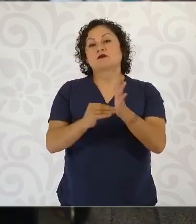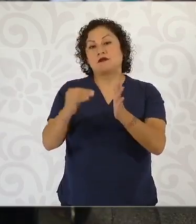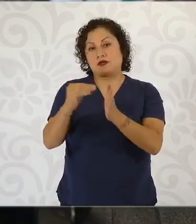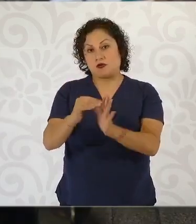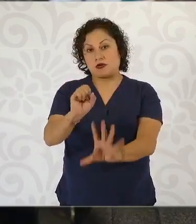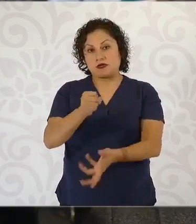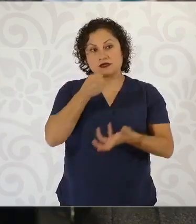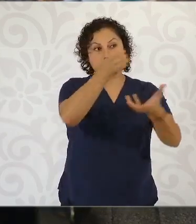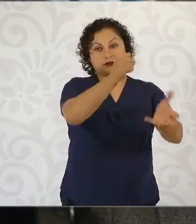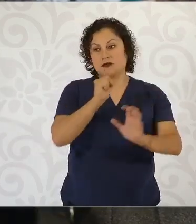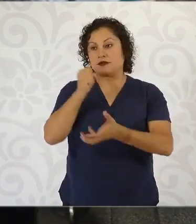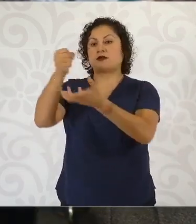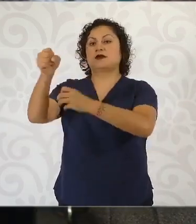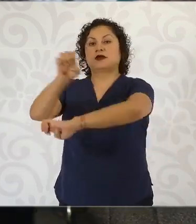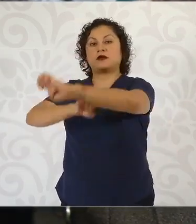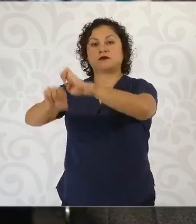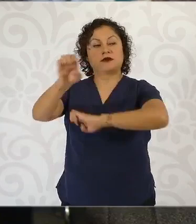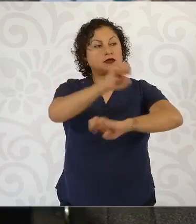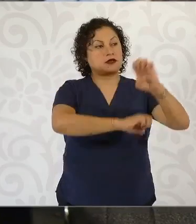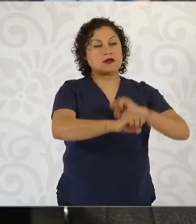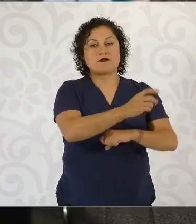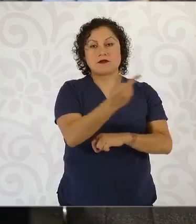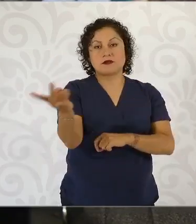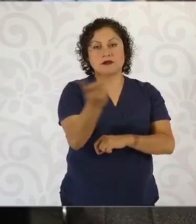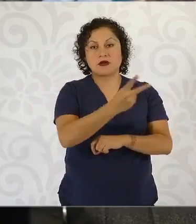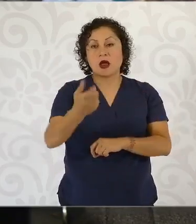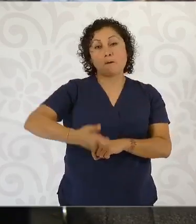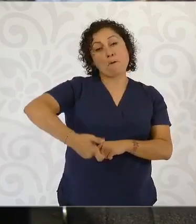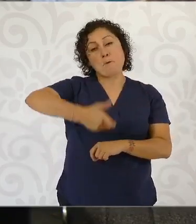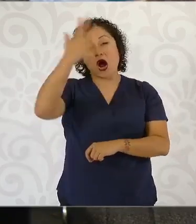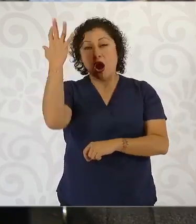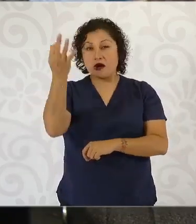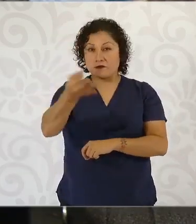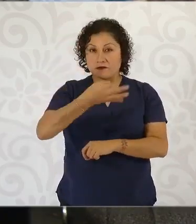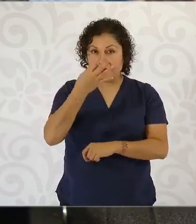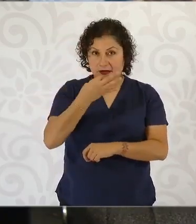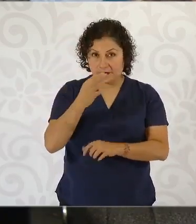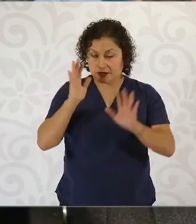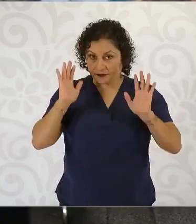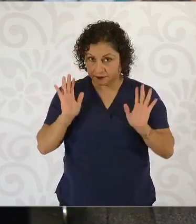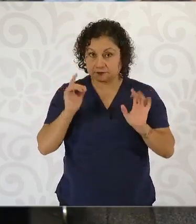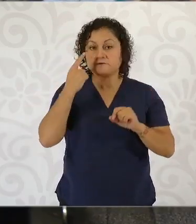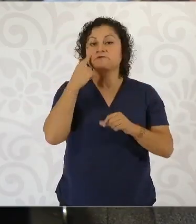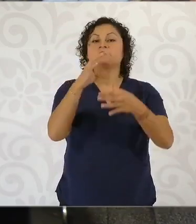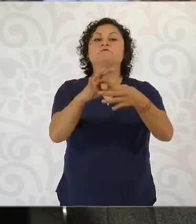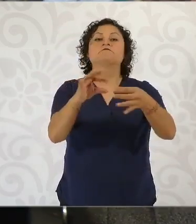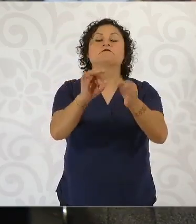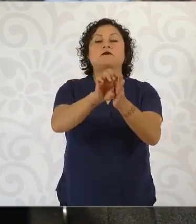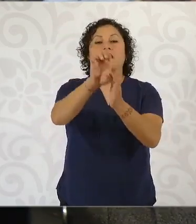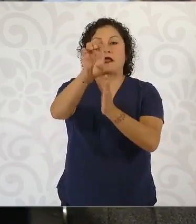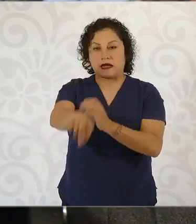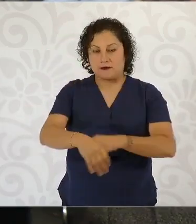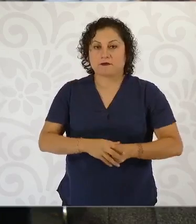empresas que vendieron hasta 800% de sobreprecio. Le pongo un par de ejemplos muy sencillos de, por